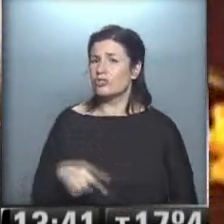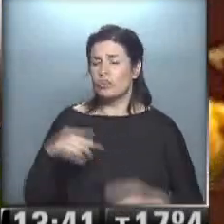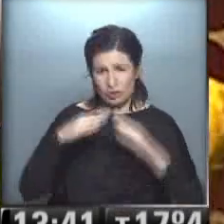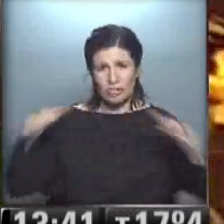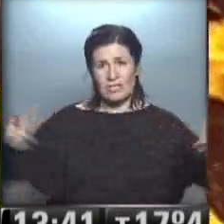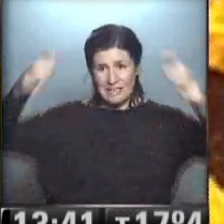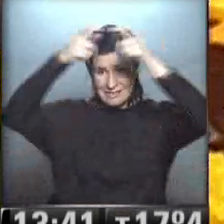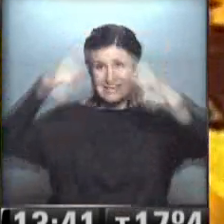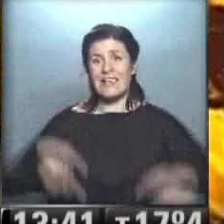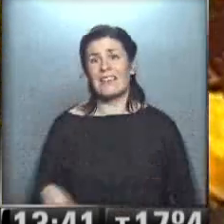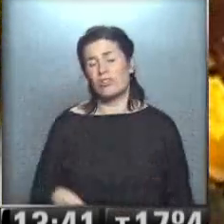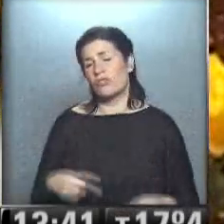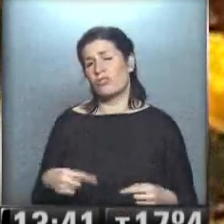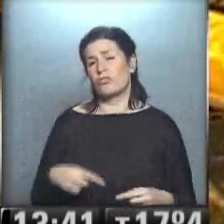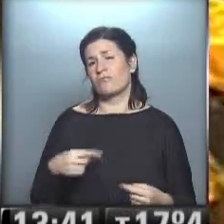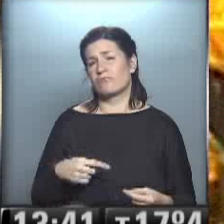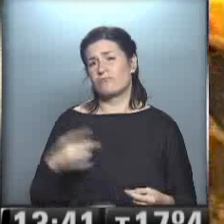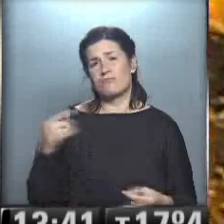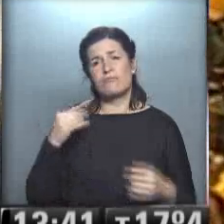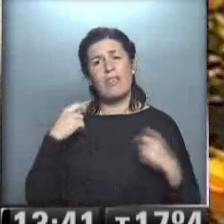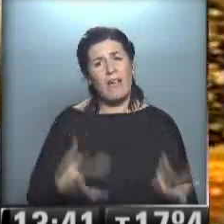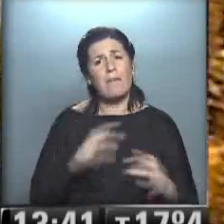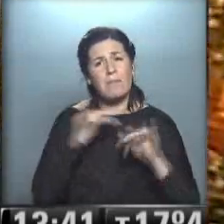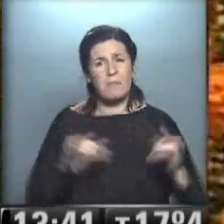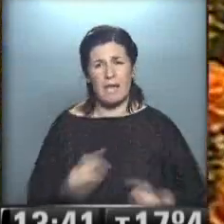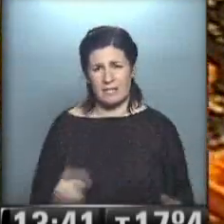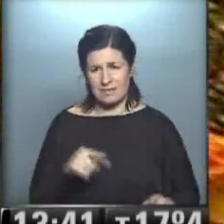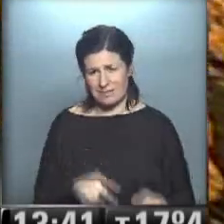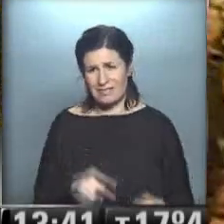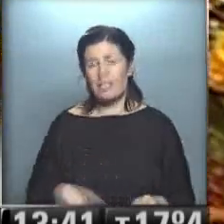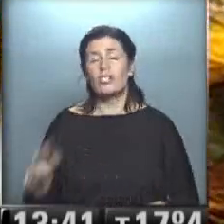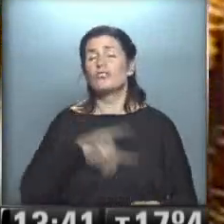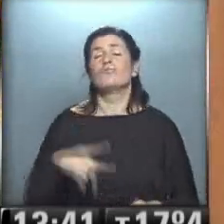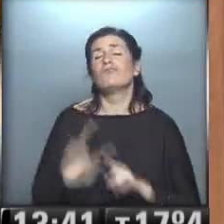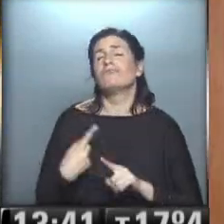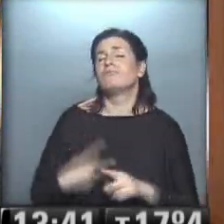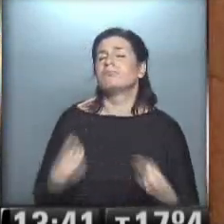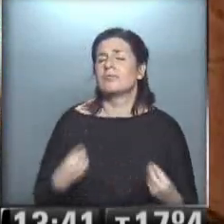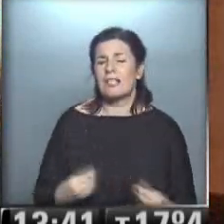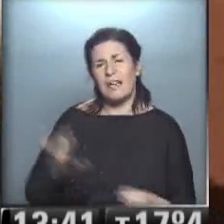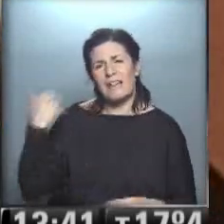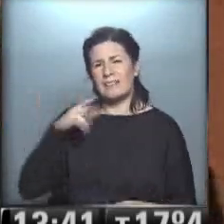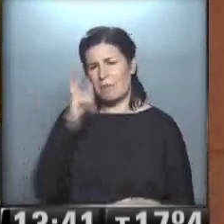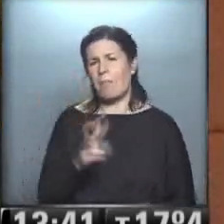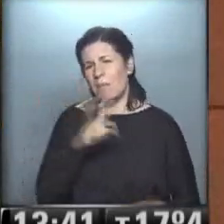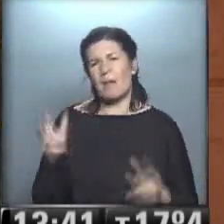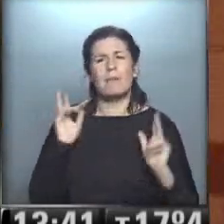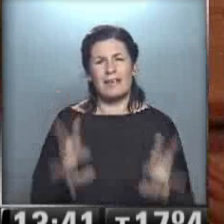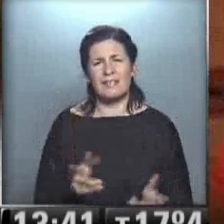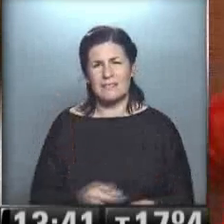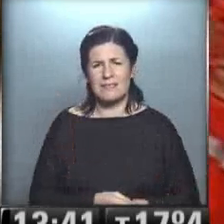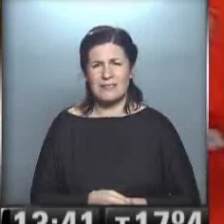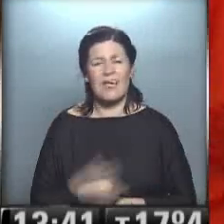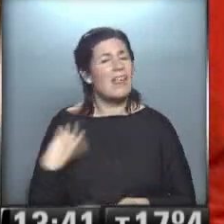casa para que la gente pueda encontrar paz, el pueblo de Dios encuentra paz. Nosotros celebramos que, como dice el Papa, siempre le gusta decir, no se dejen robar